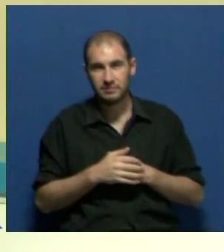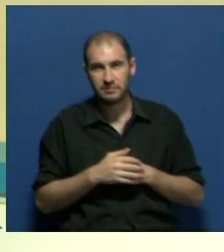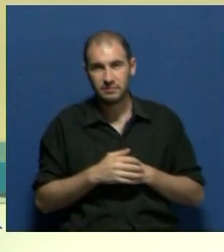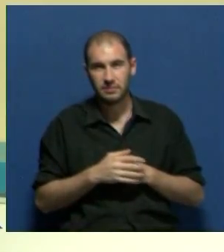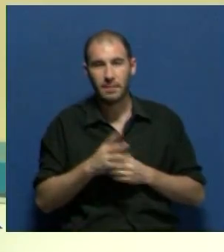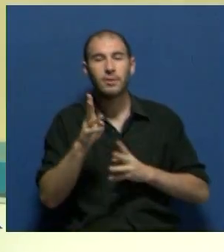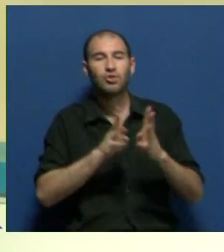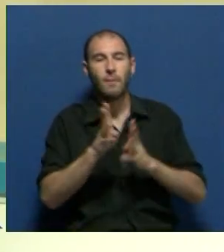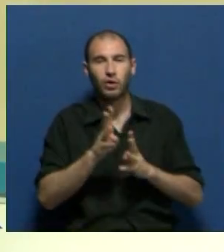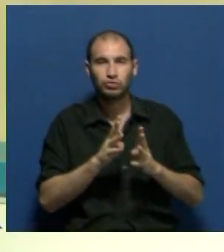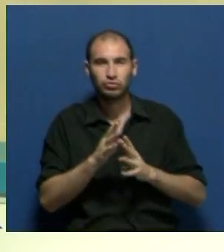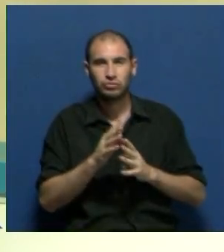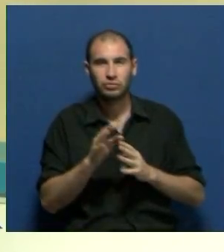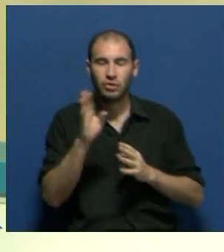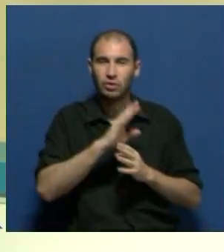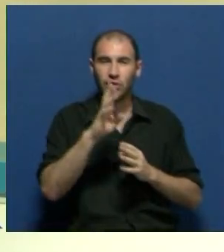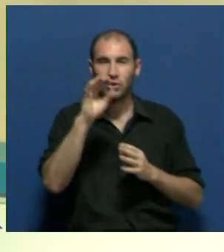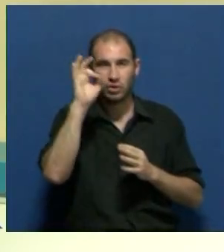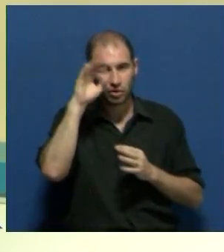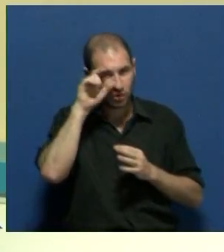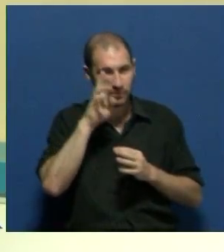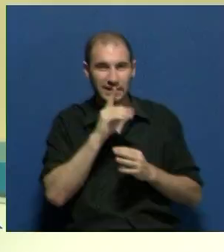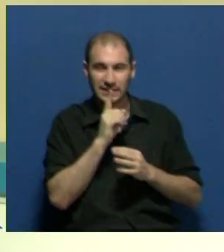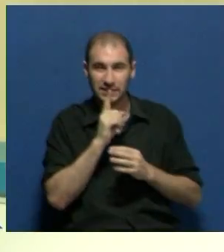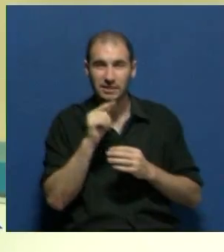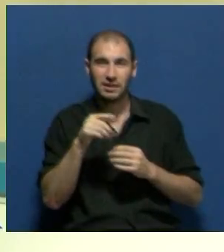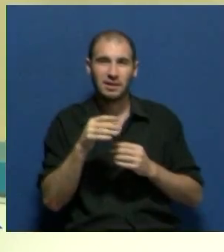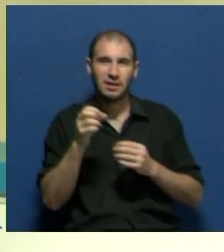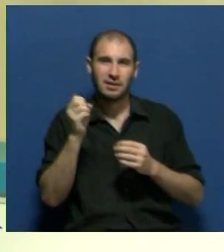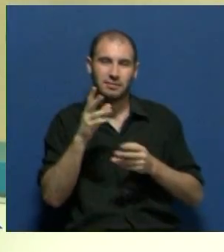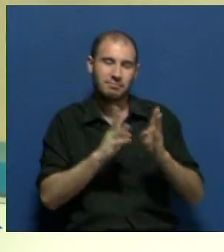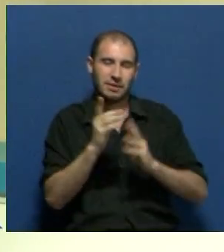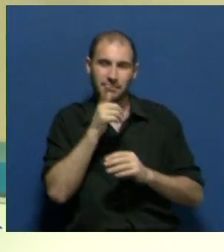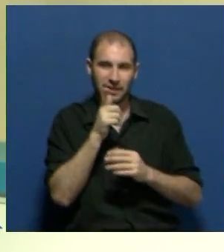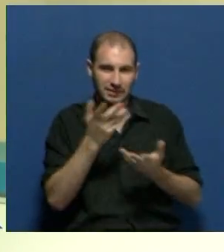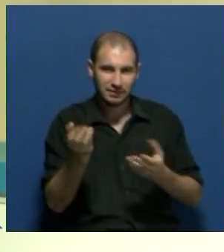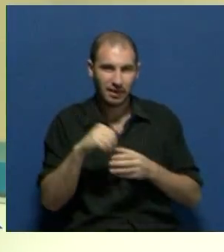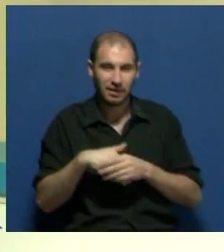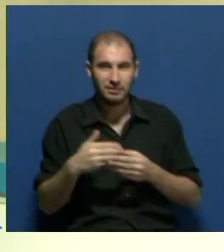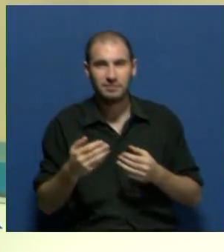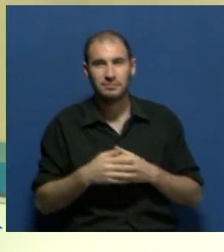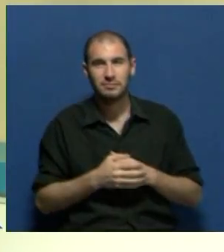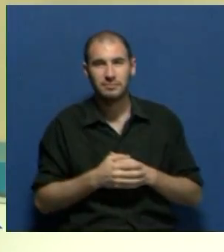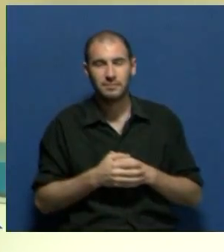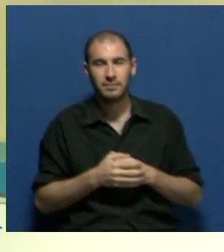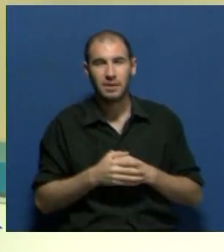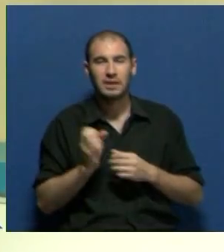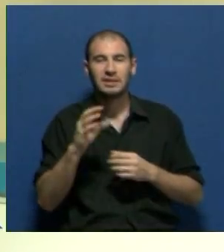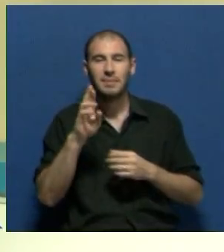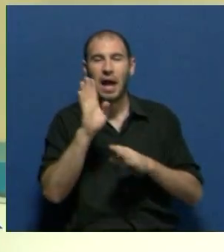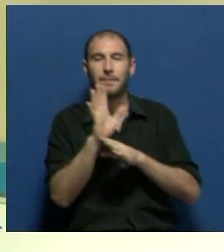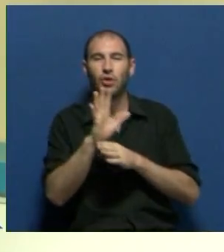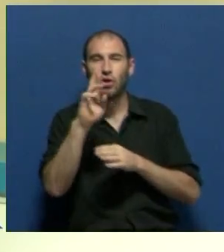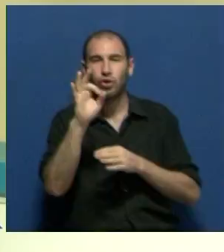todo robot o rover, que se lo llaman comúnmente, no significa que sea un robot, pero bueno, es parte, o sea, es un robot en sí. Se le dice rover